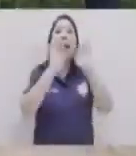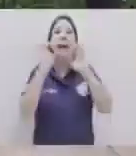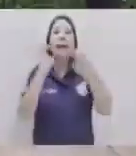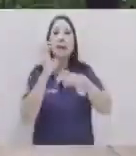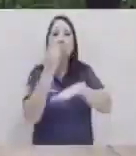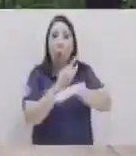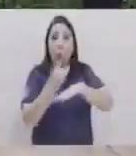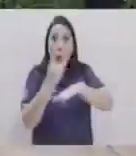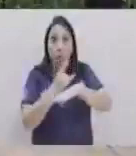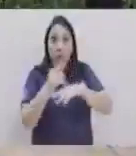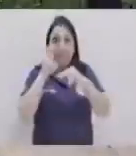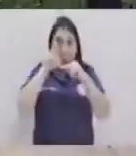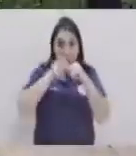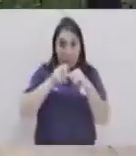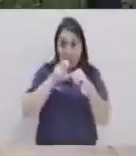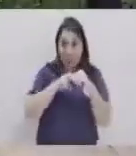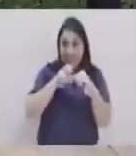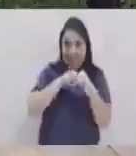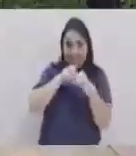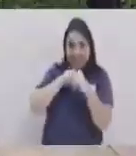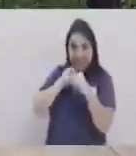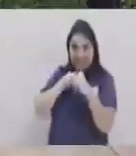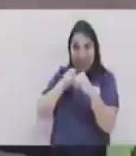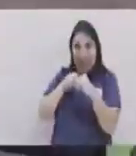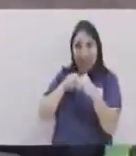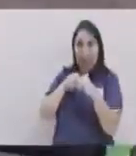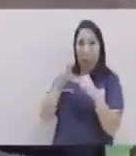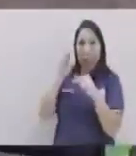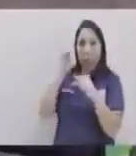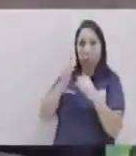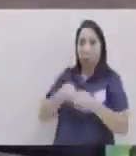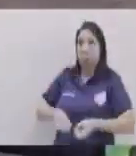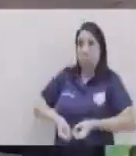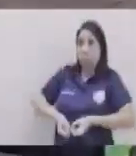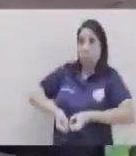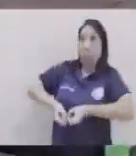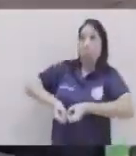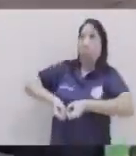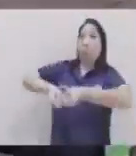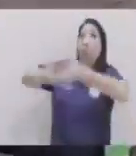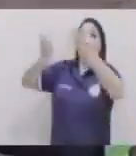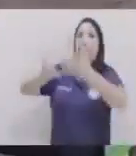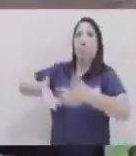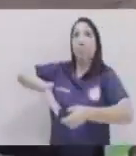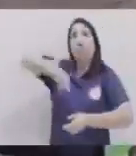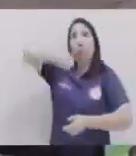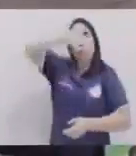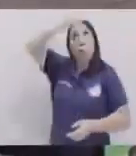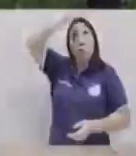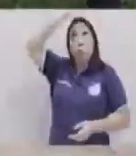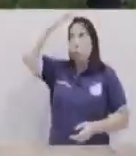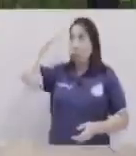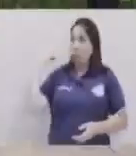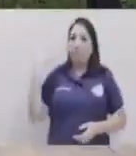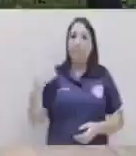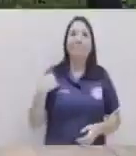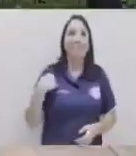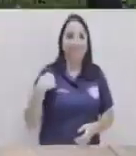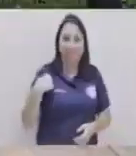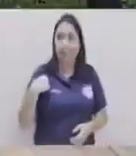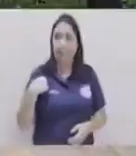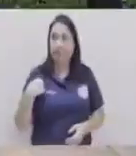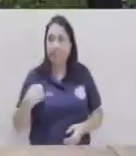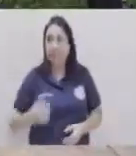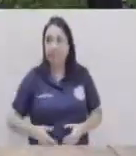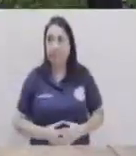cuando utilizamos sentados? Ahora el objetivo va a ser pasar el balón sobre el compañero, sobre la net, y en este caso